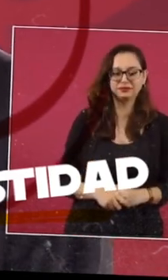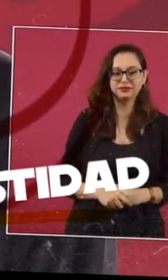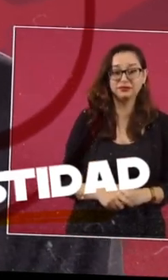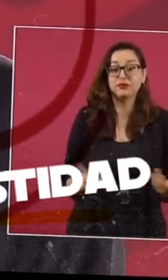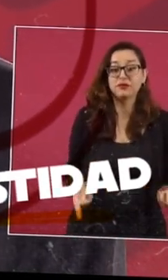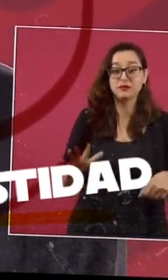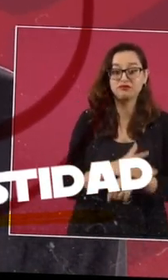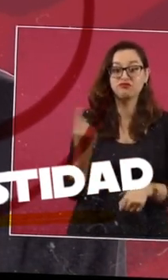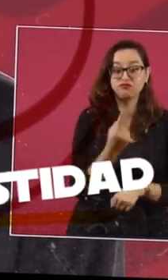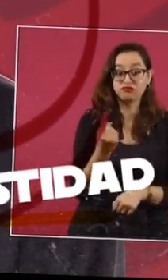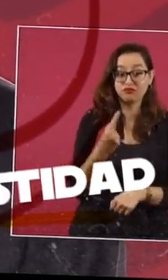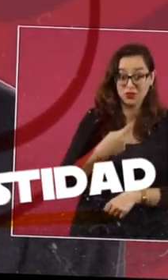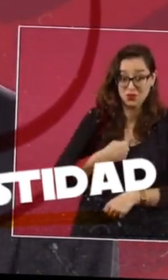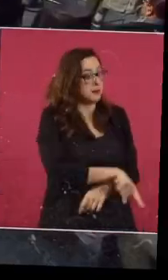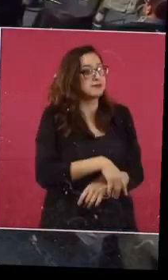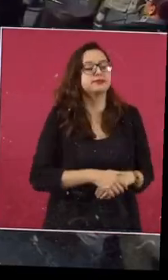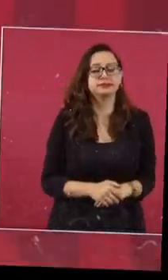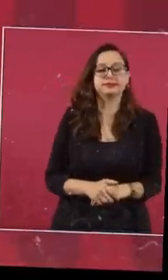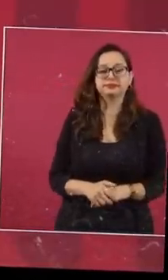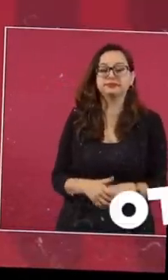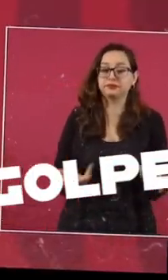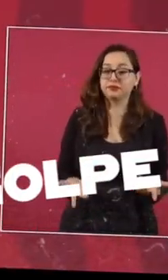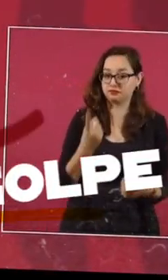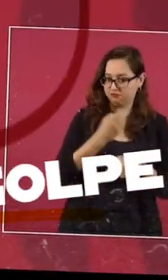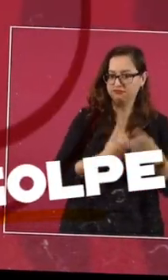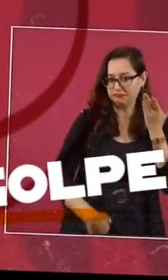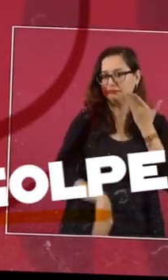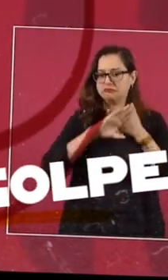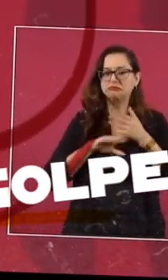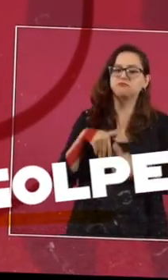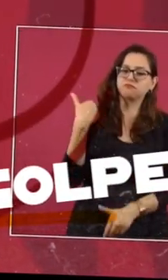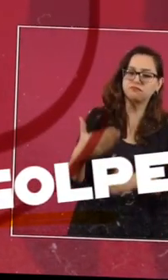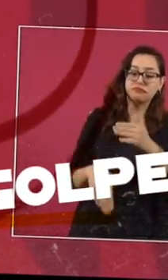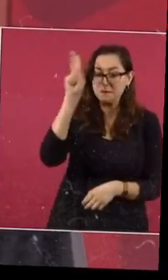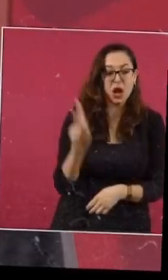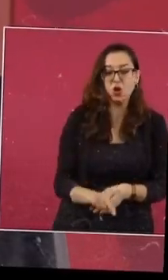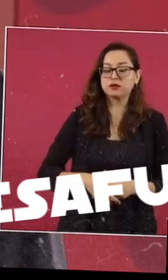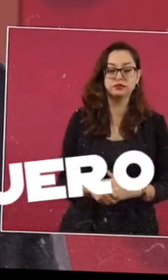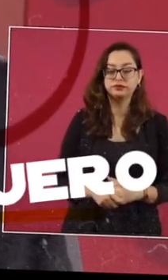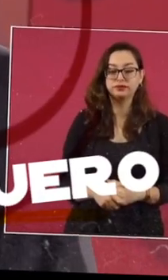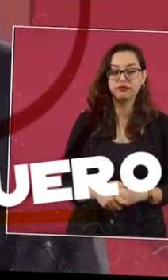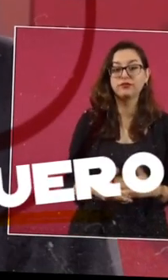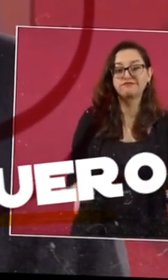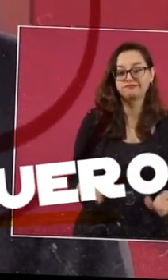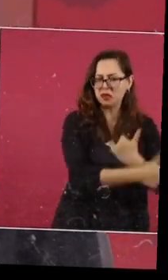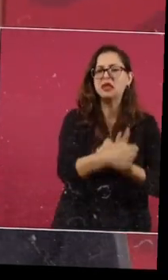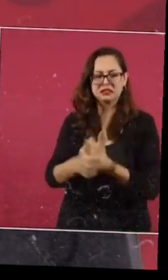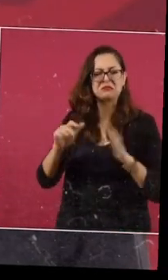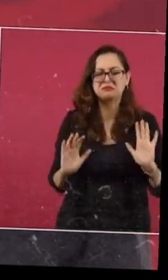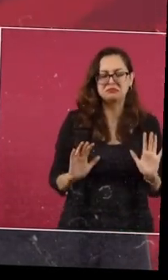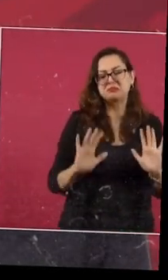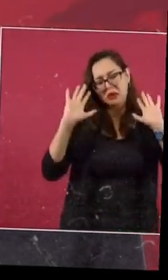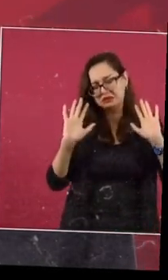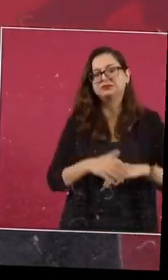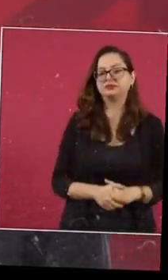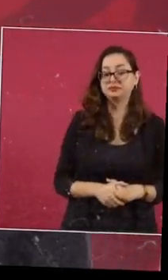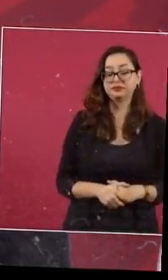Porque estaba en entredicho mi honestidad. Luego vino otro, posiblemente más duro, fue el desafuero.